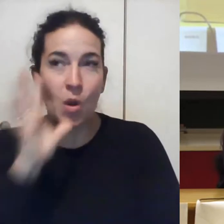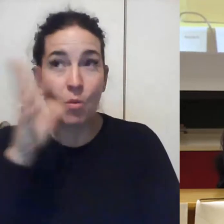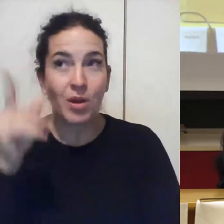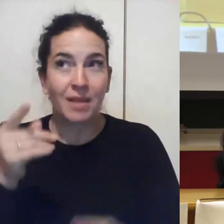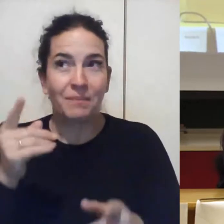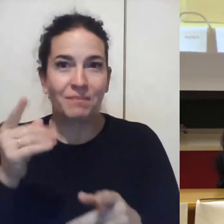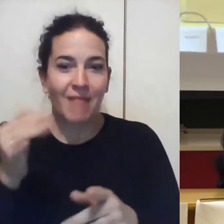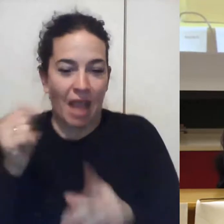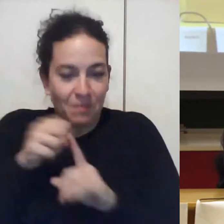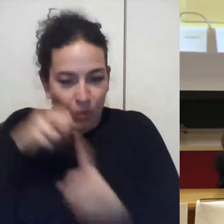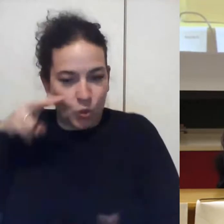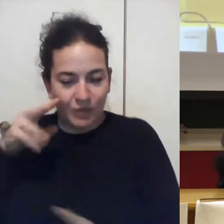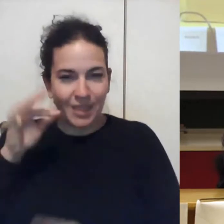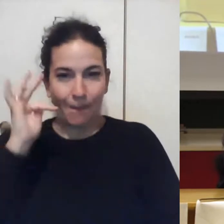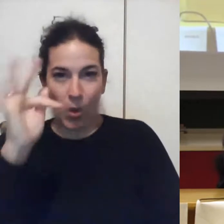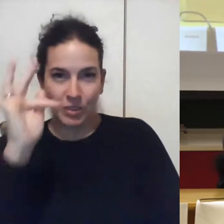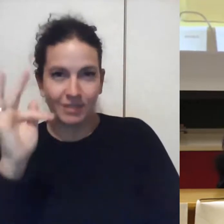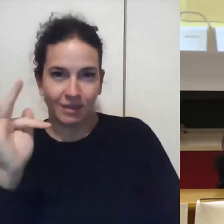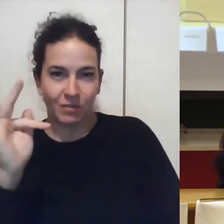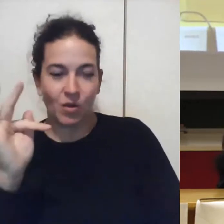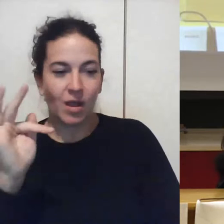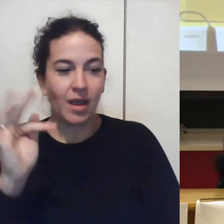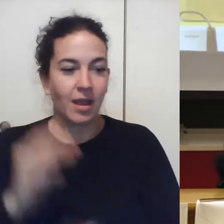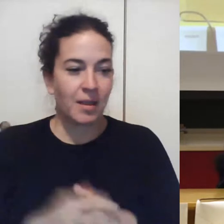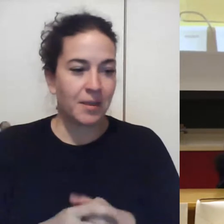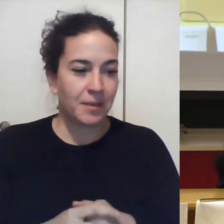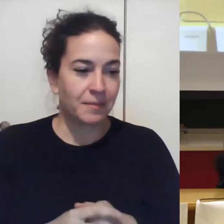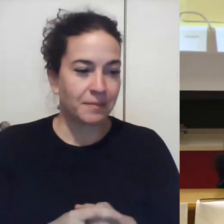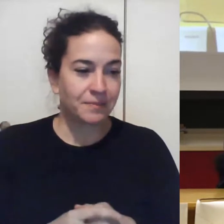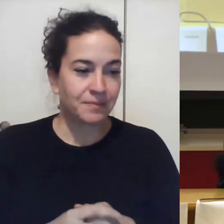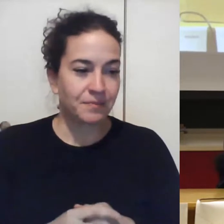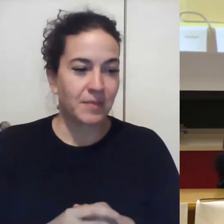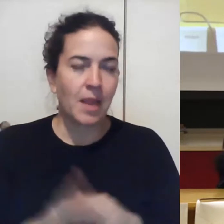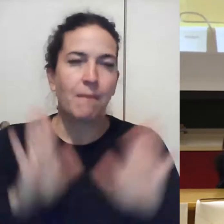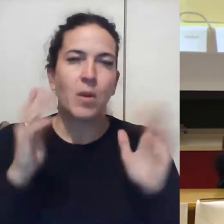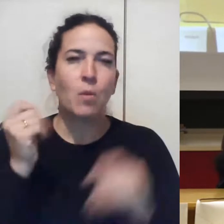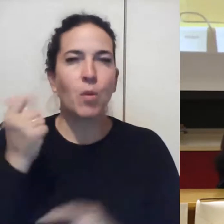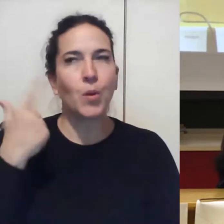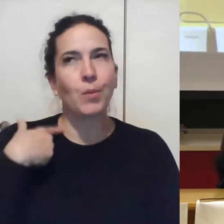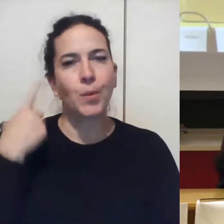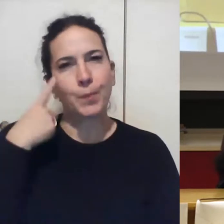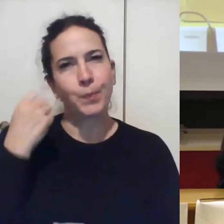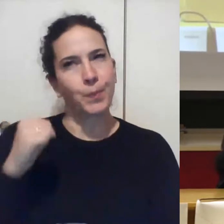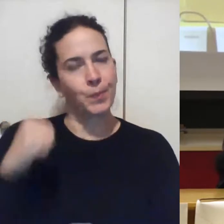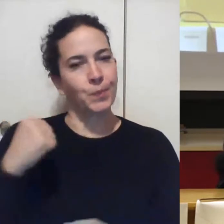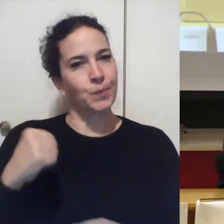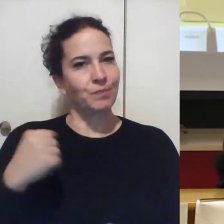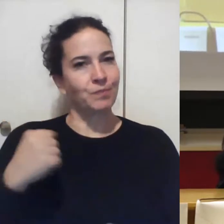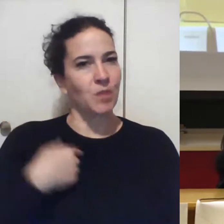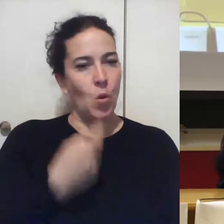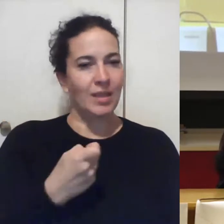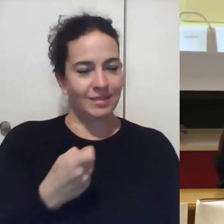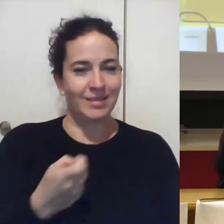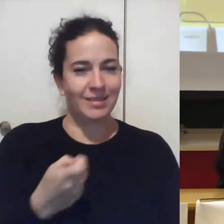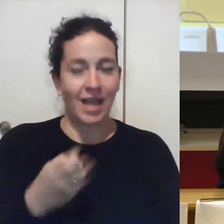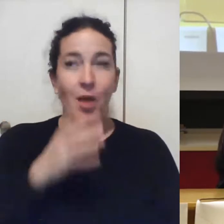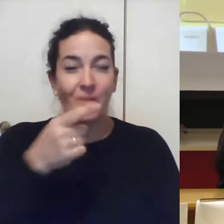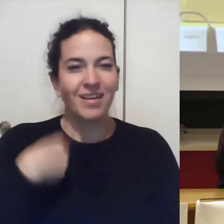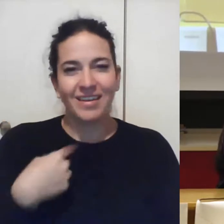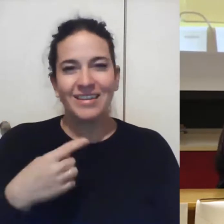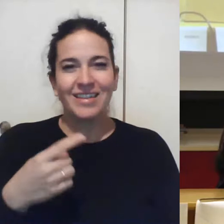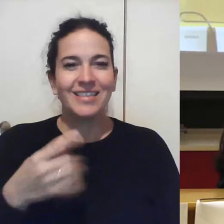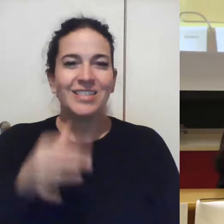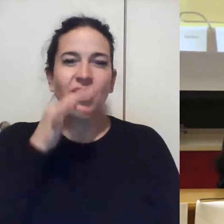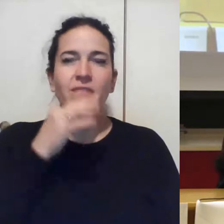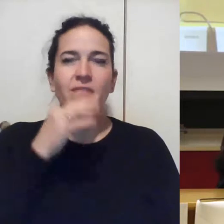positiva. Pero también es cierto que hay esa pequeña resistencia, porque todavía nos sigue quedando en el recuerdo esto